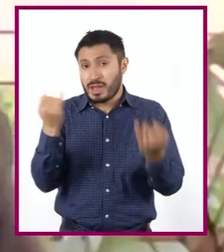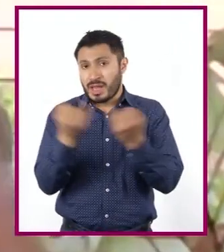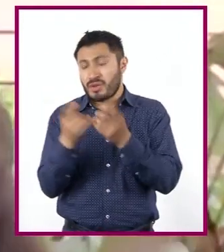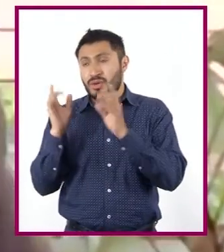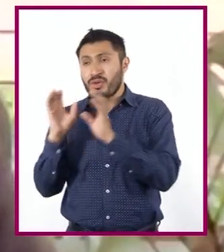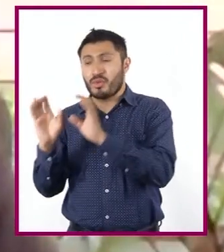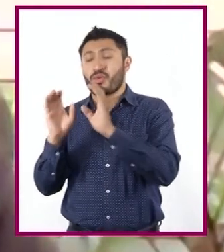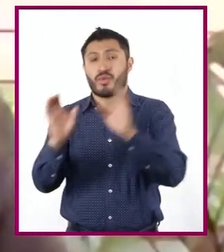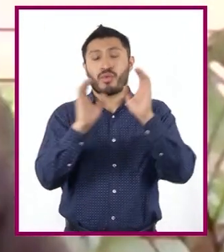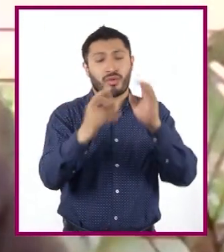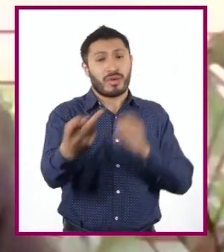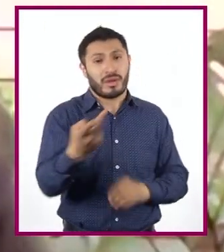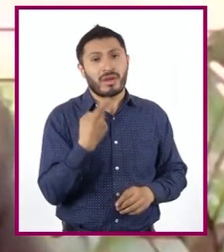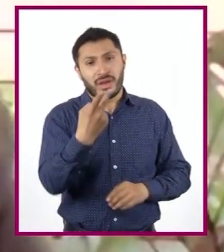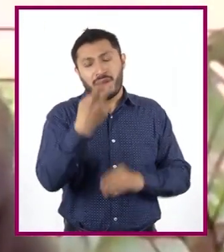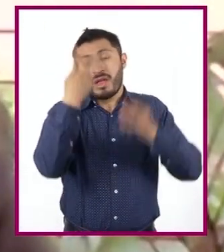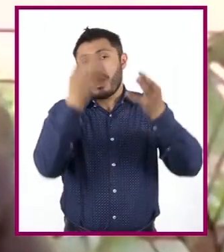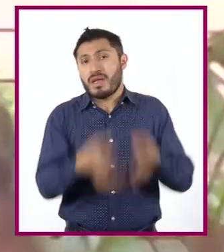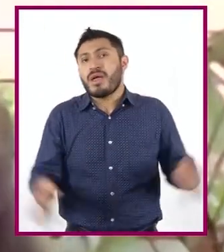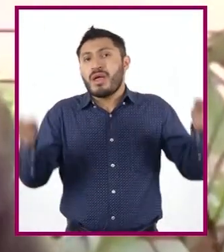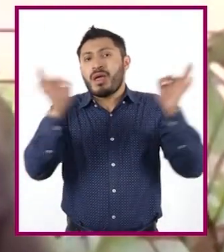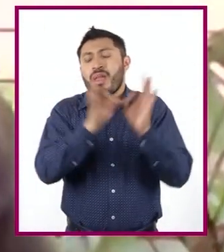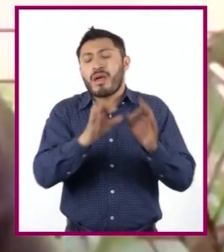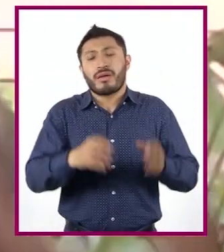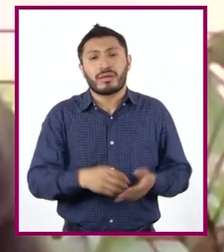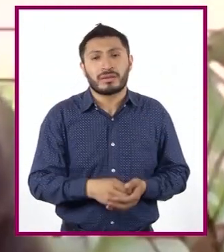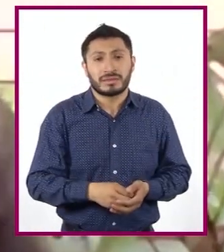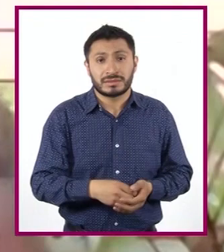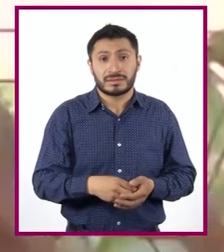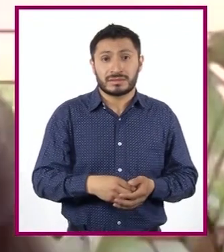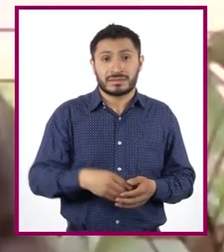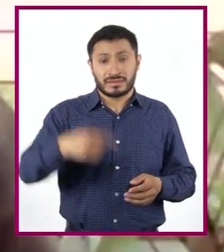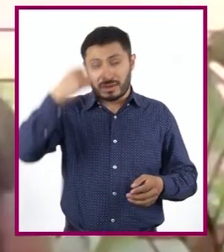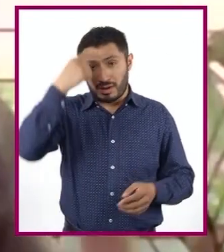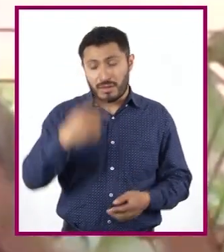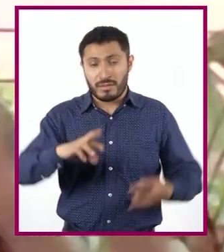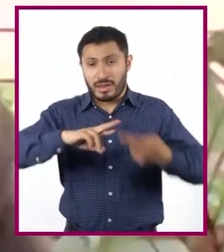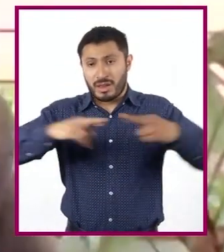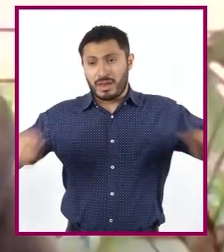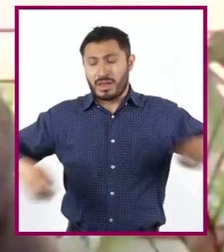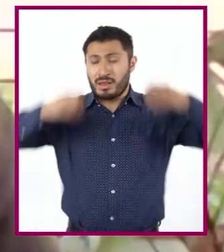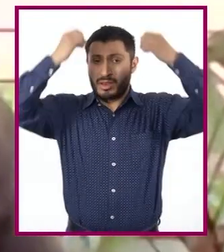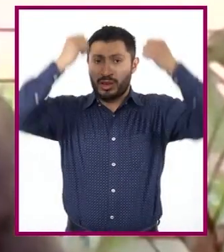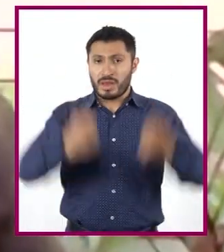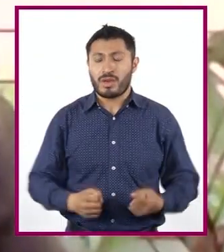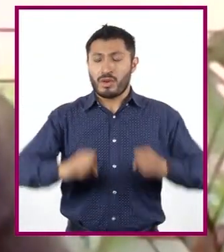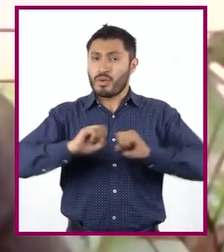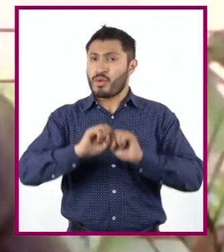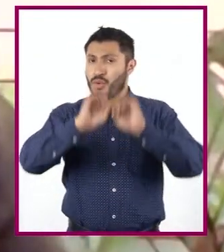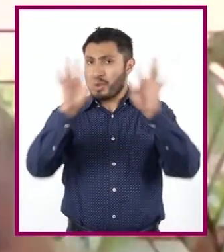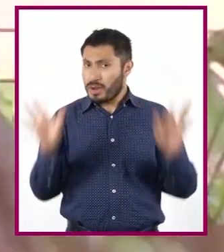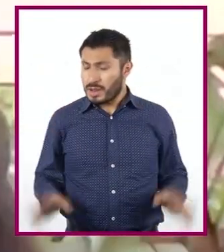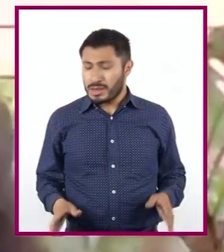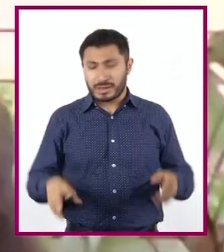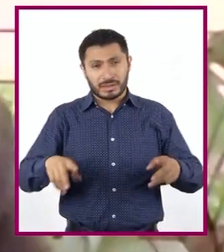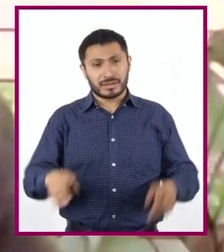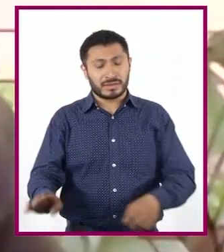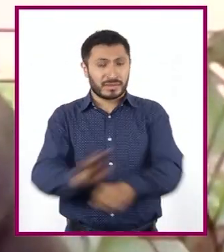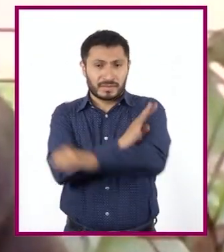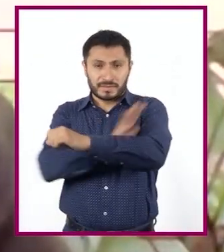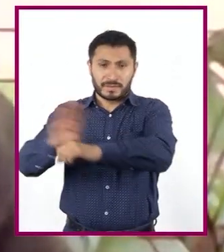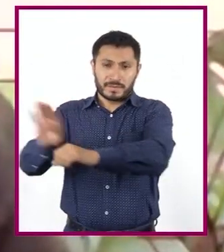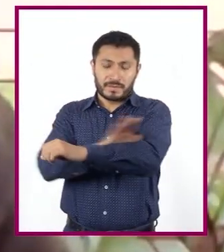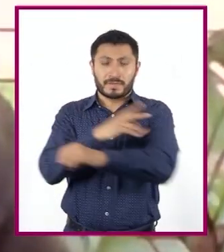de dos niños perdidos en un bosque que llegan a casa de una bruja, etcétera, y que estaban confrontando esta idea del bien y del mal, ¿no? Si la bruja se los